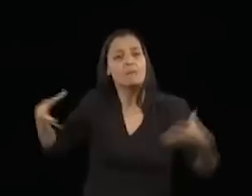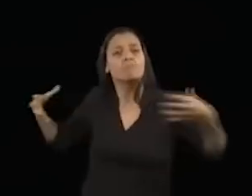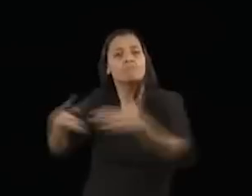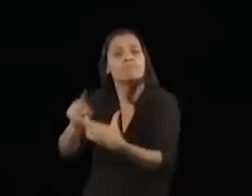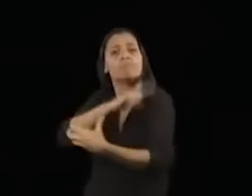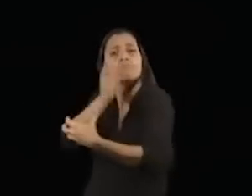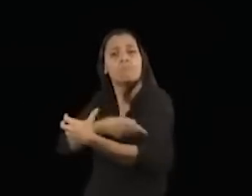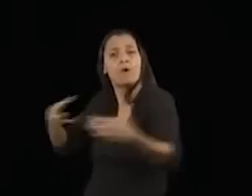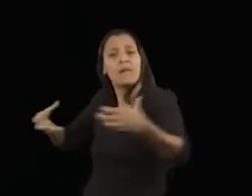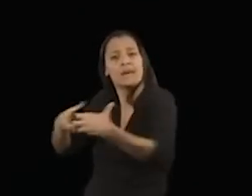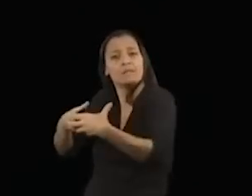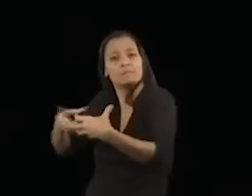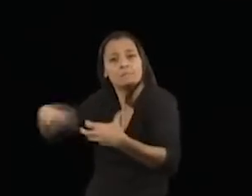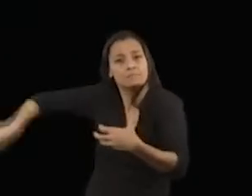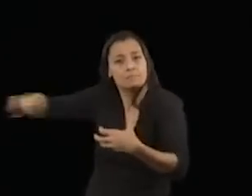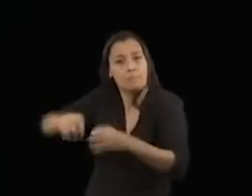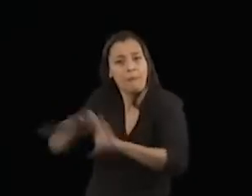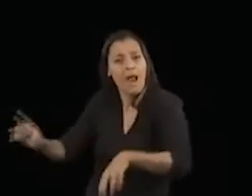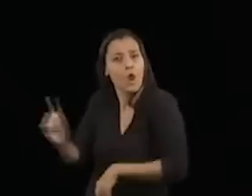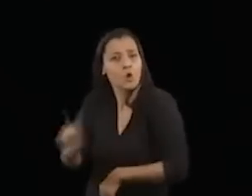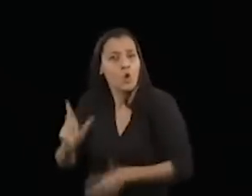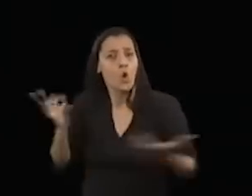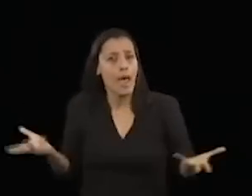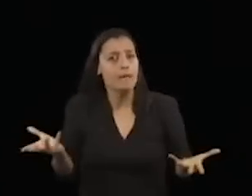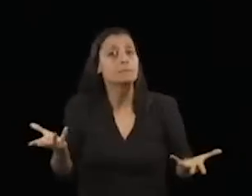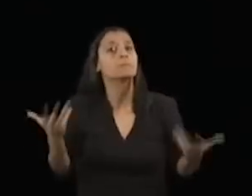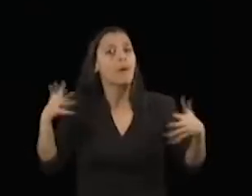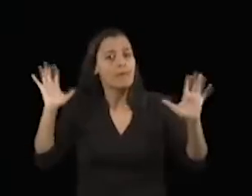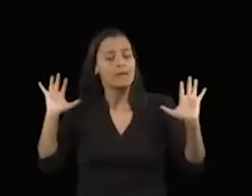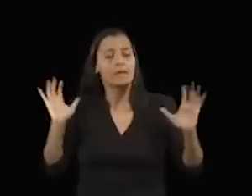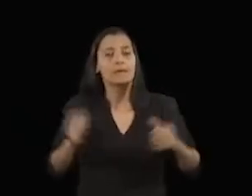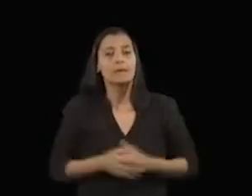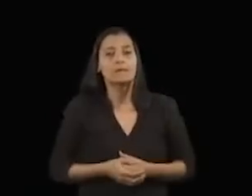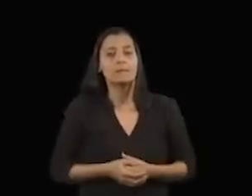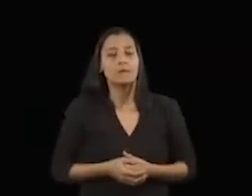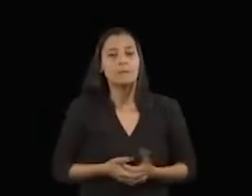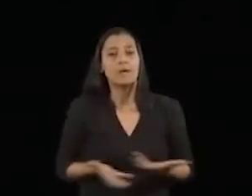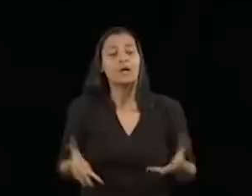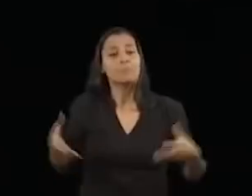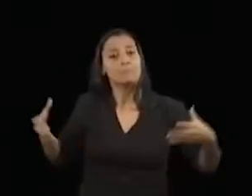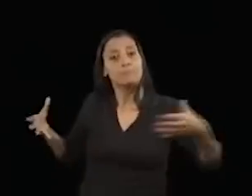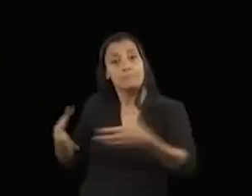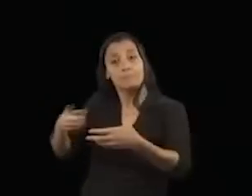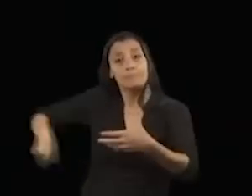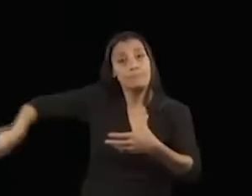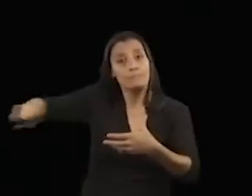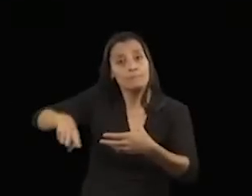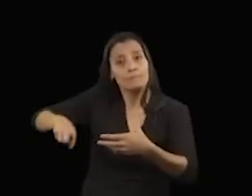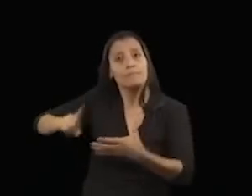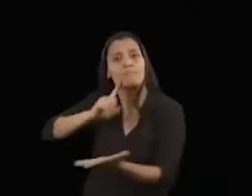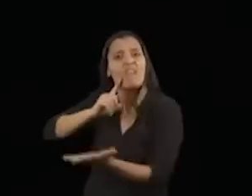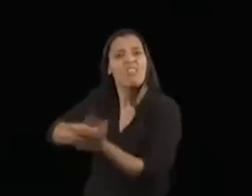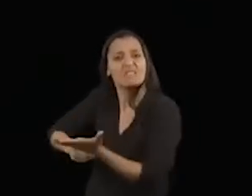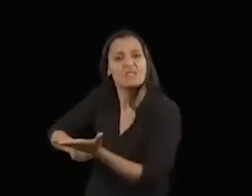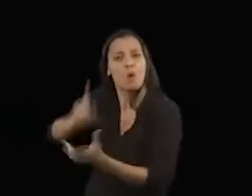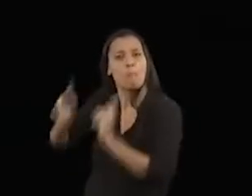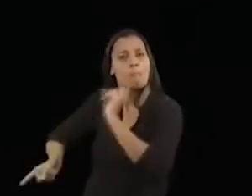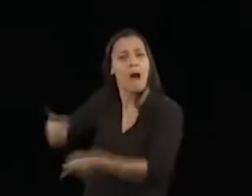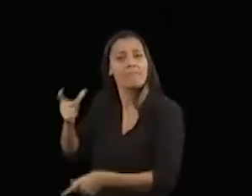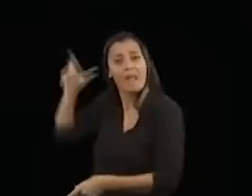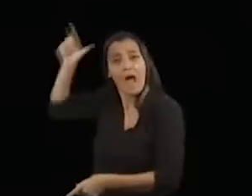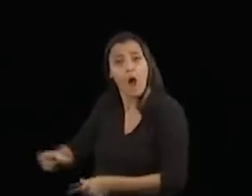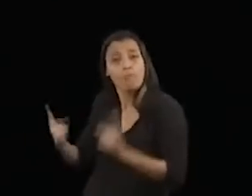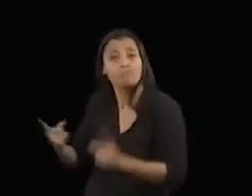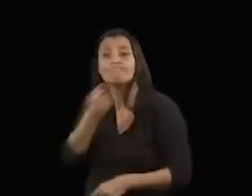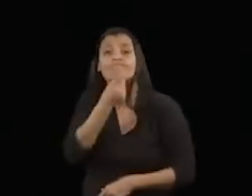Es más, le diría que los monopolios pueden ser maravillosos si son como consecuencia de que quedó uno. Y si no les gusta que